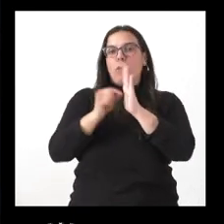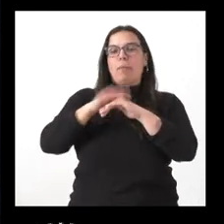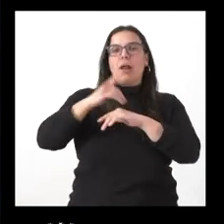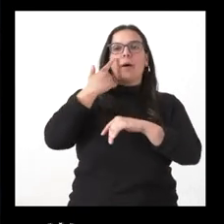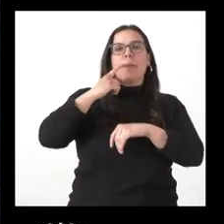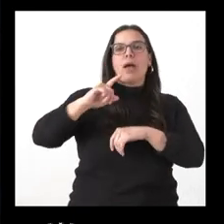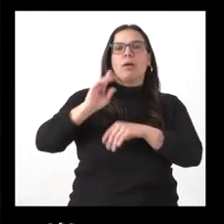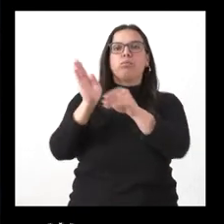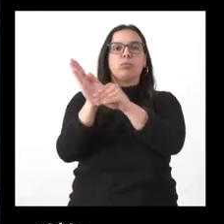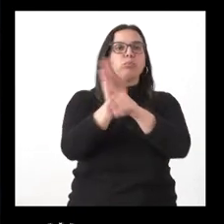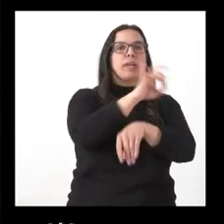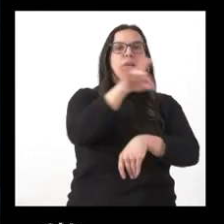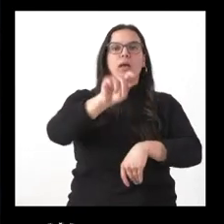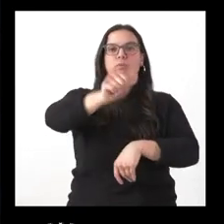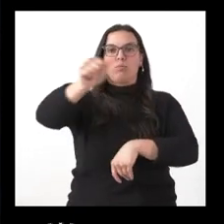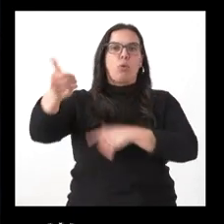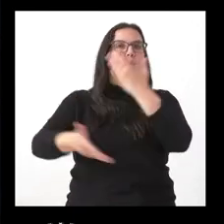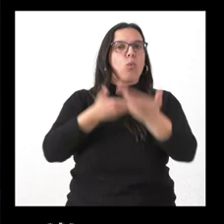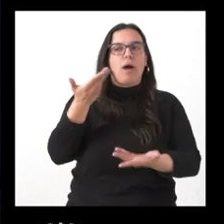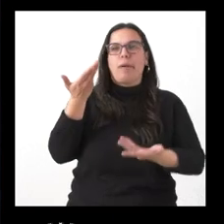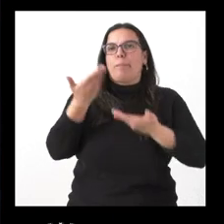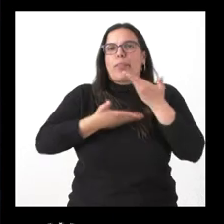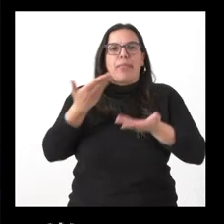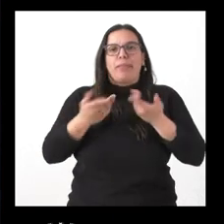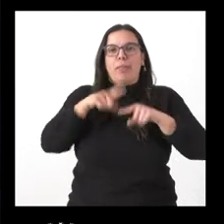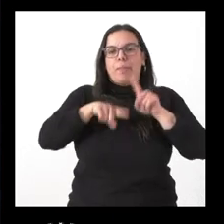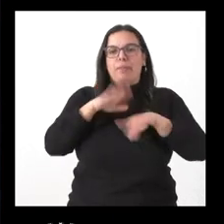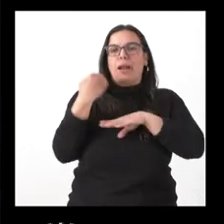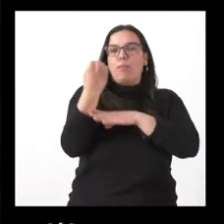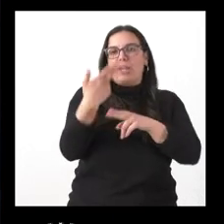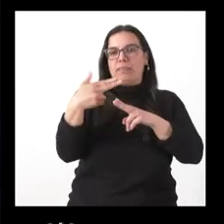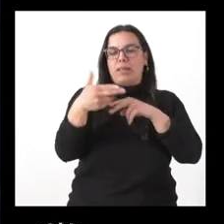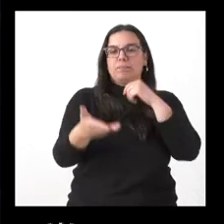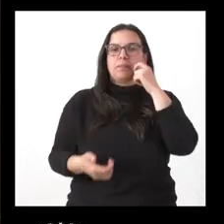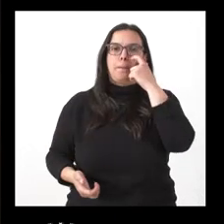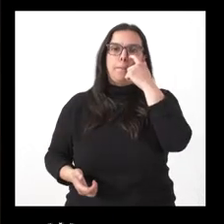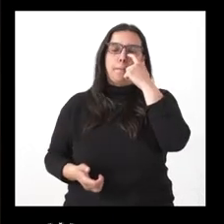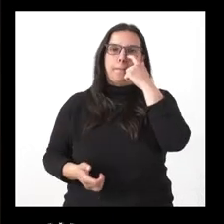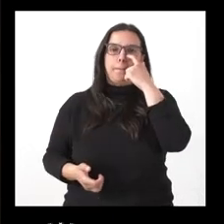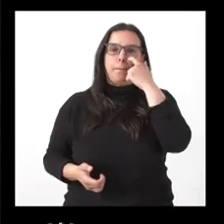circunstancias que pudieran ser más oportunas procedimientos concurrencia para el apoyo a este tipo de actividades